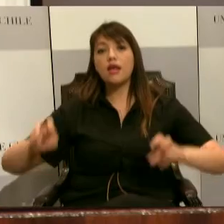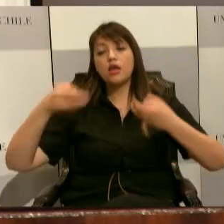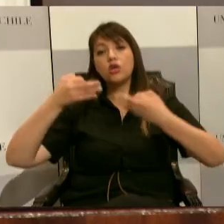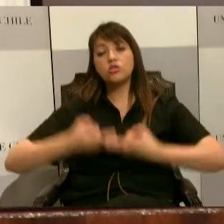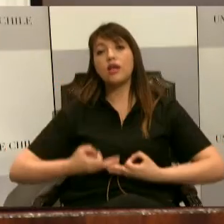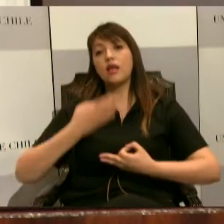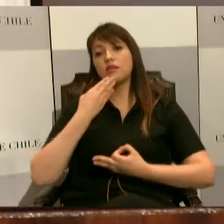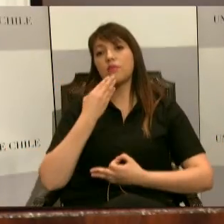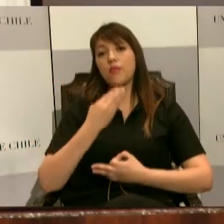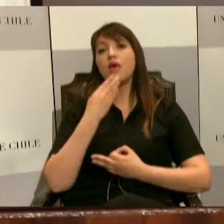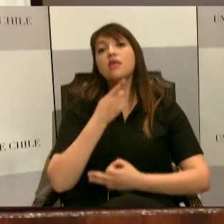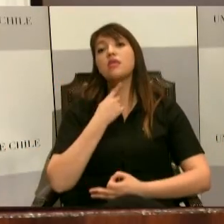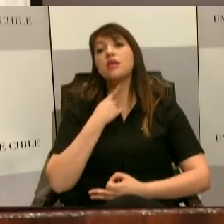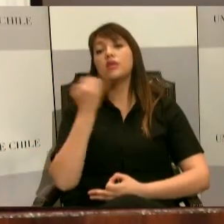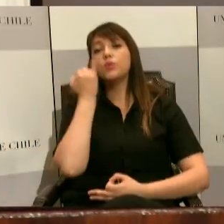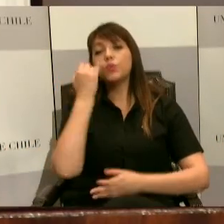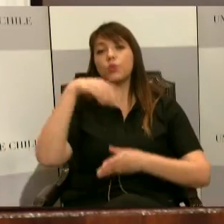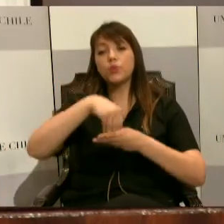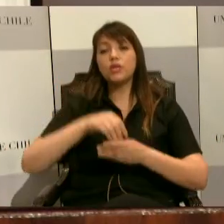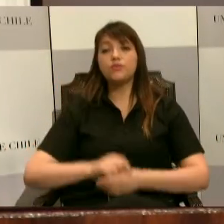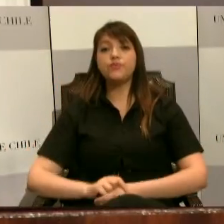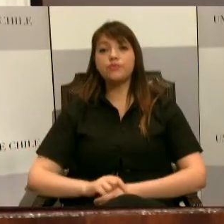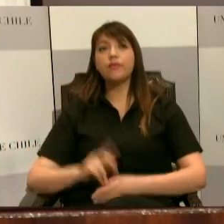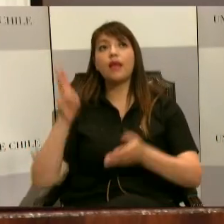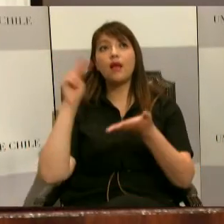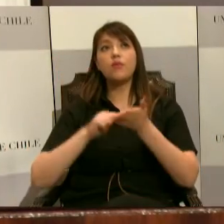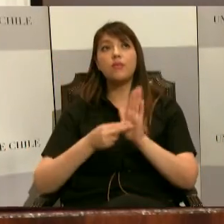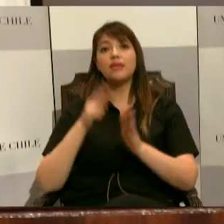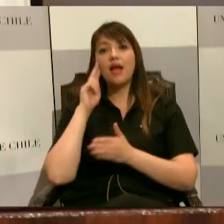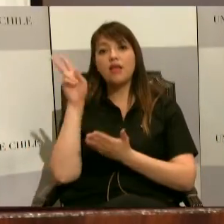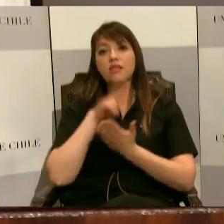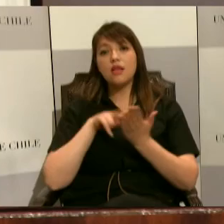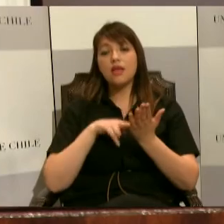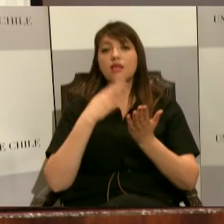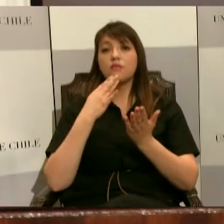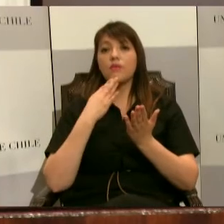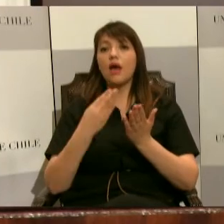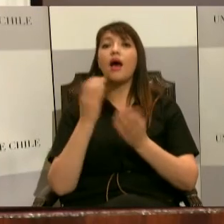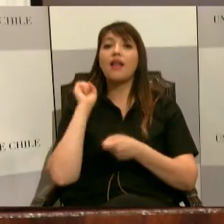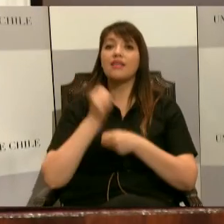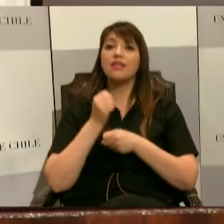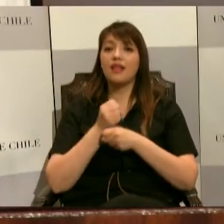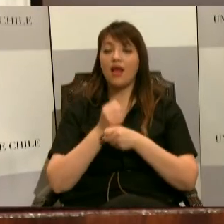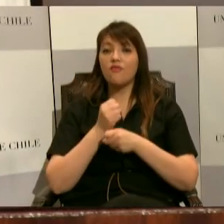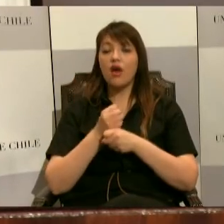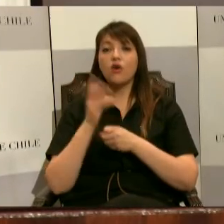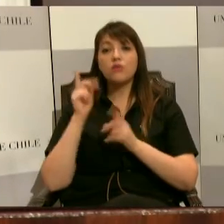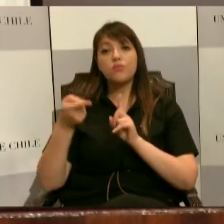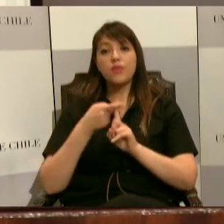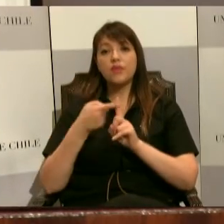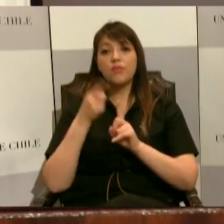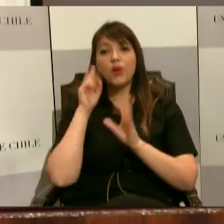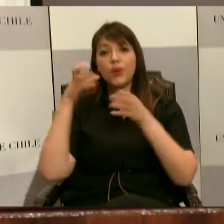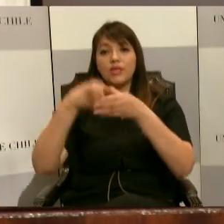criterios relativos a asuntos de interés institucional. La Prorrectoría está dirigiendo un proceso de reformulación de la UCAI en el que participan el